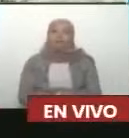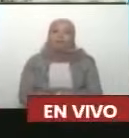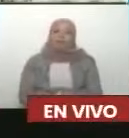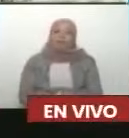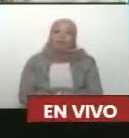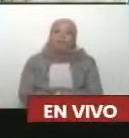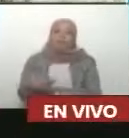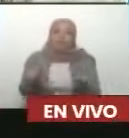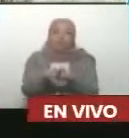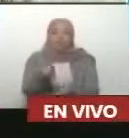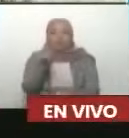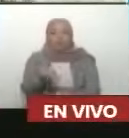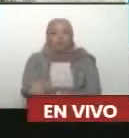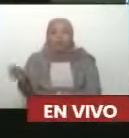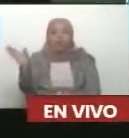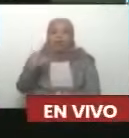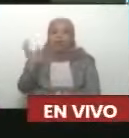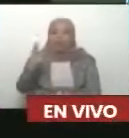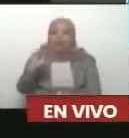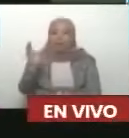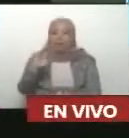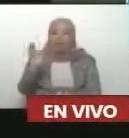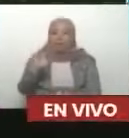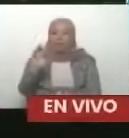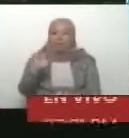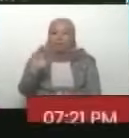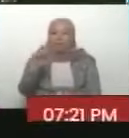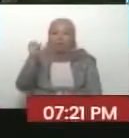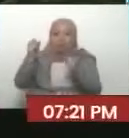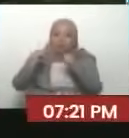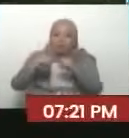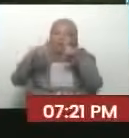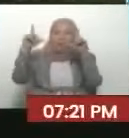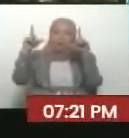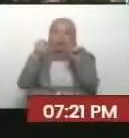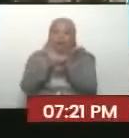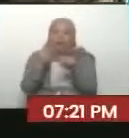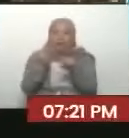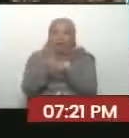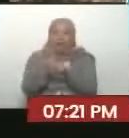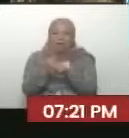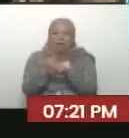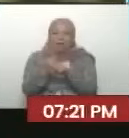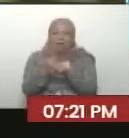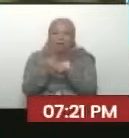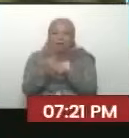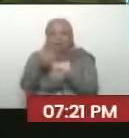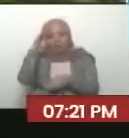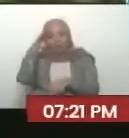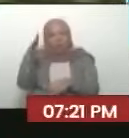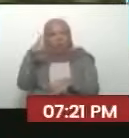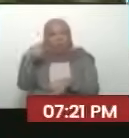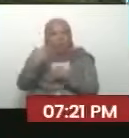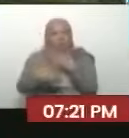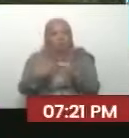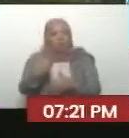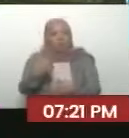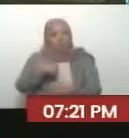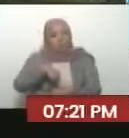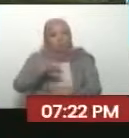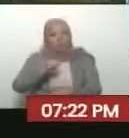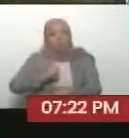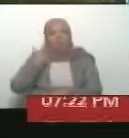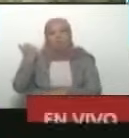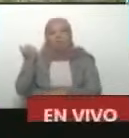Y bueno, le decía, no me voy a Caracas, pero quería como darle una sorpresita. Quería como sorprenderle un poquito y dije, bueno, voy a